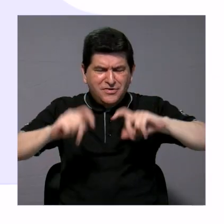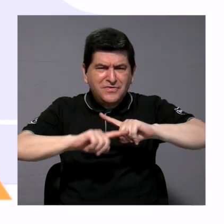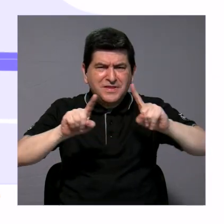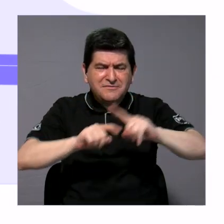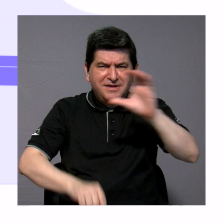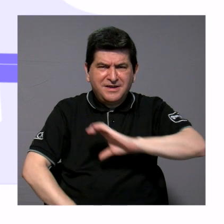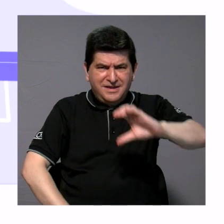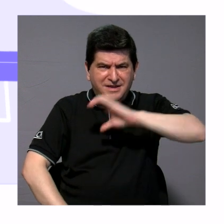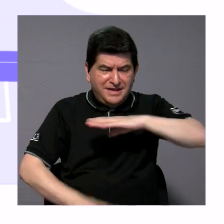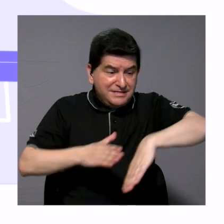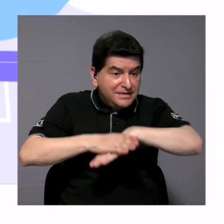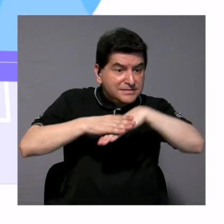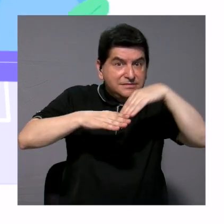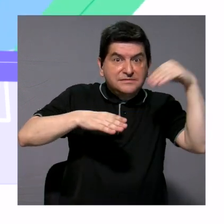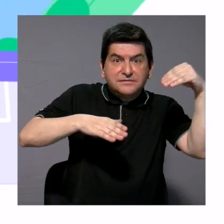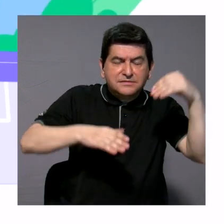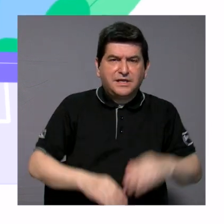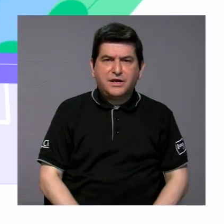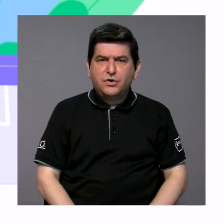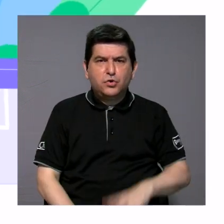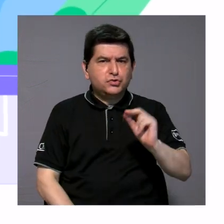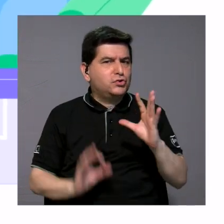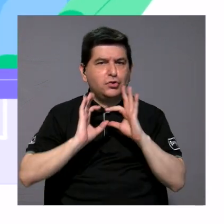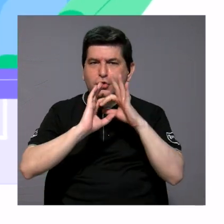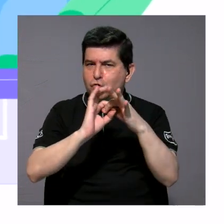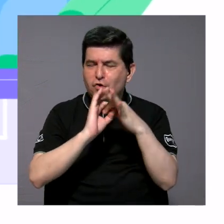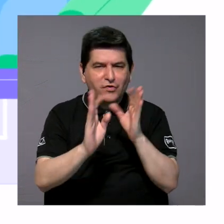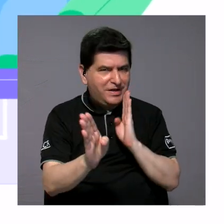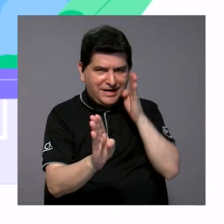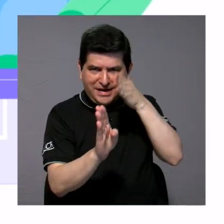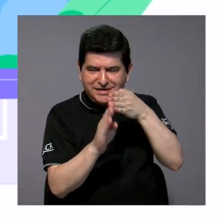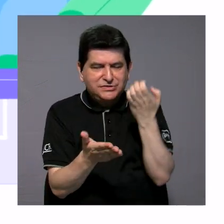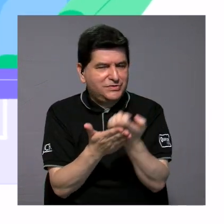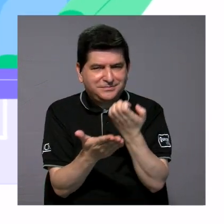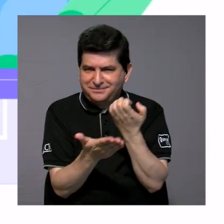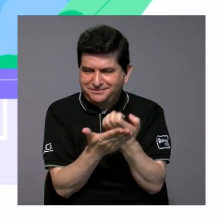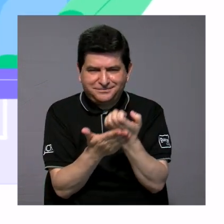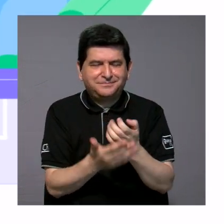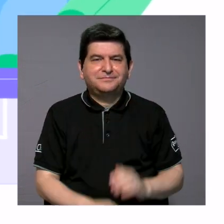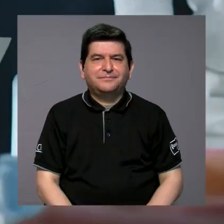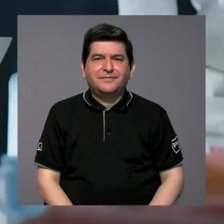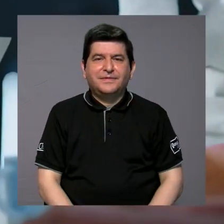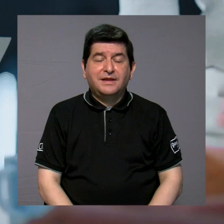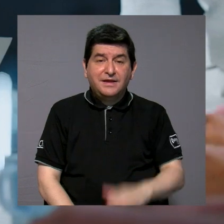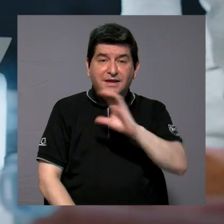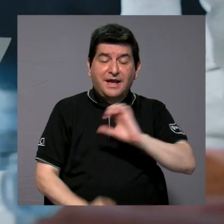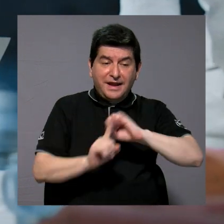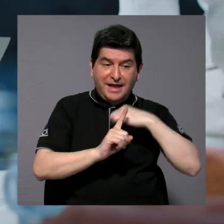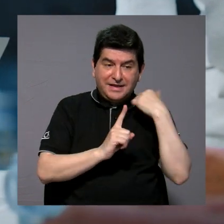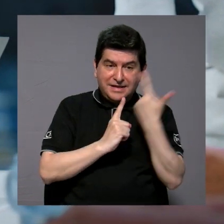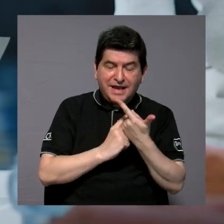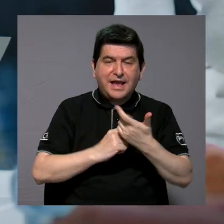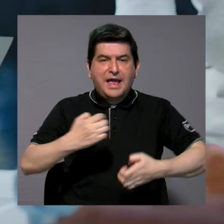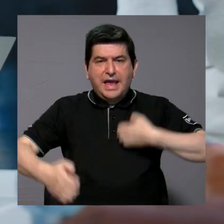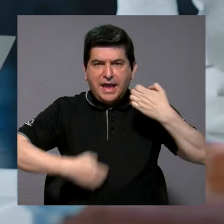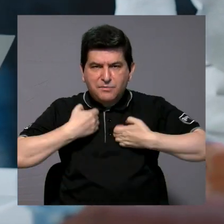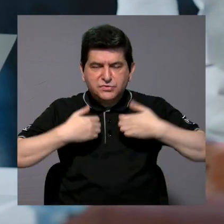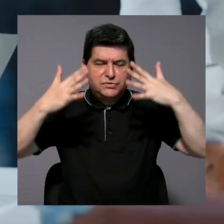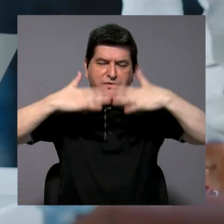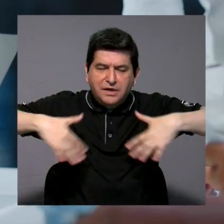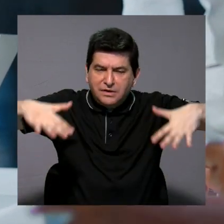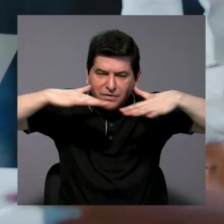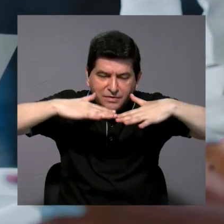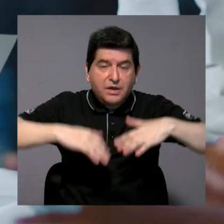diversos aspectos externos que no están relacionados propiamente con la economía. Los aspectos sociales, emocionales o